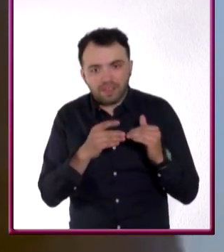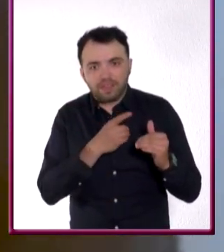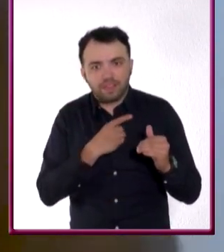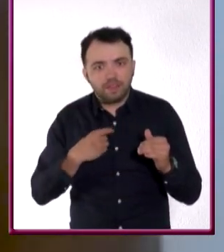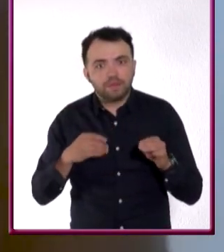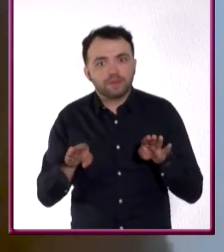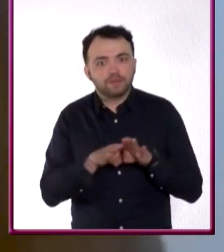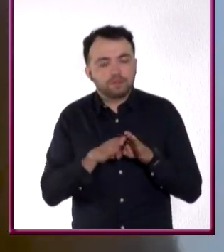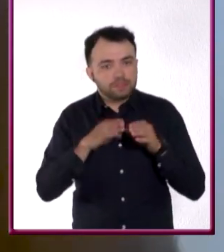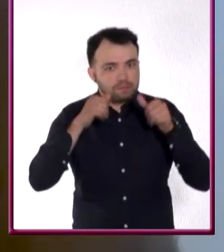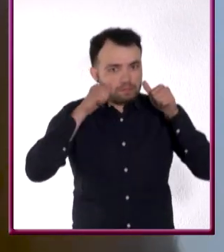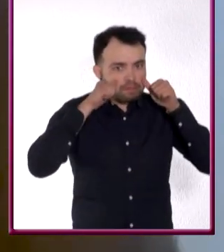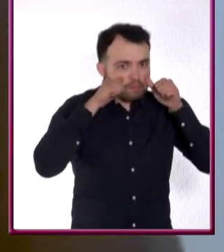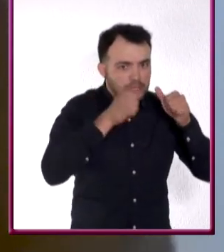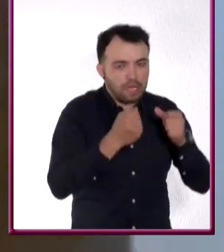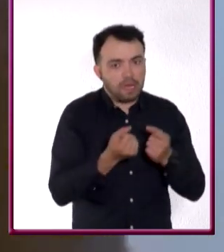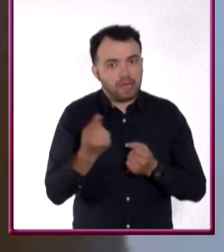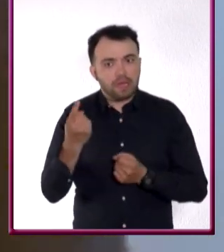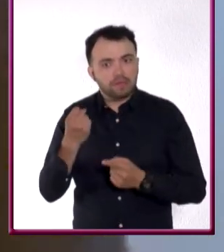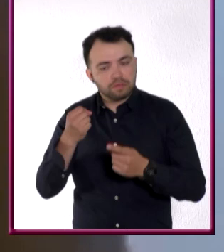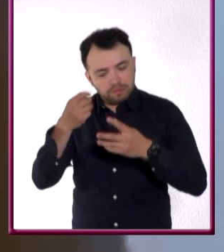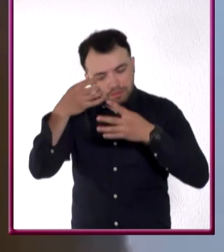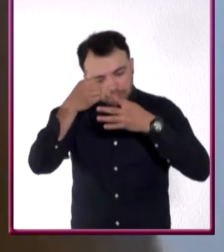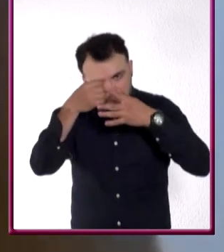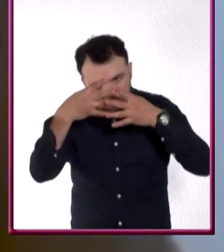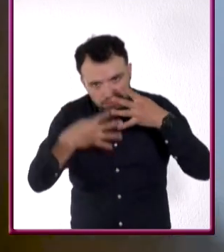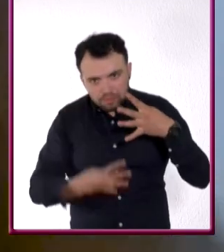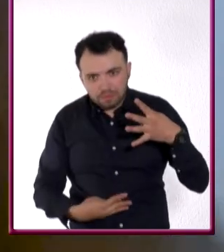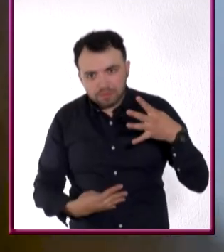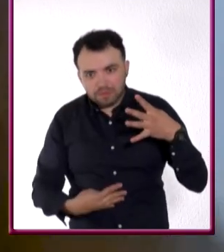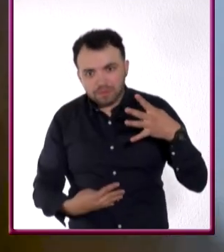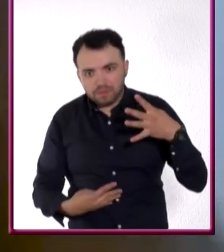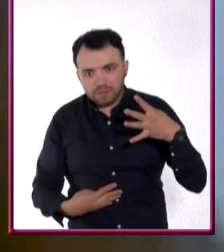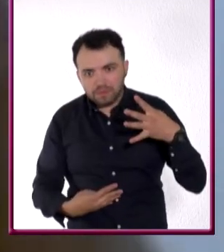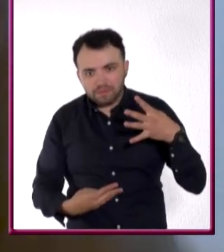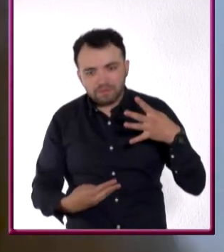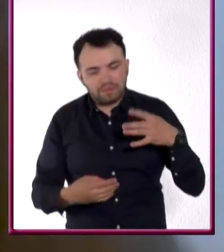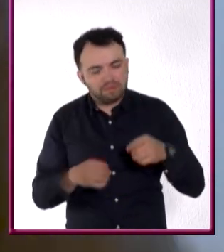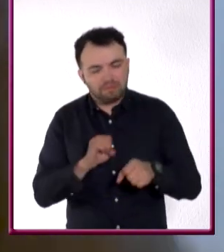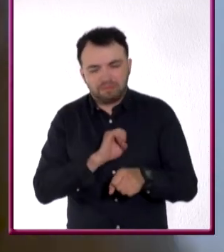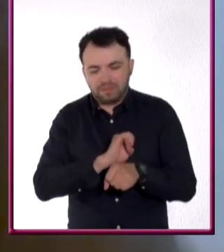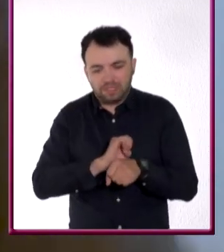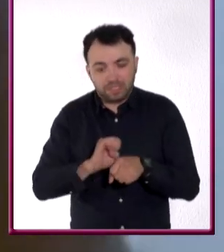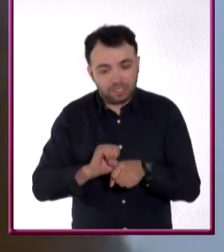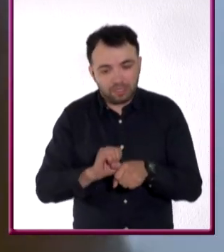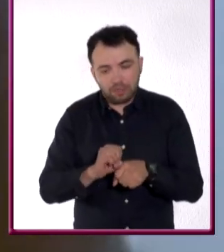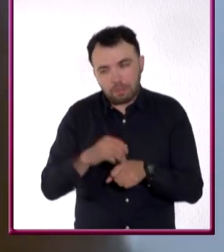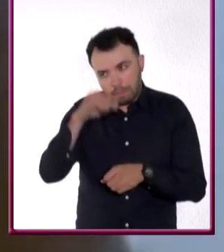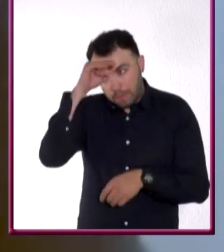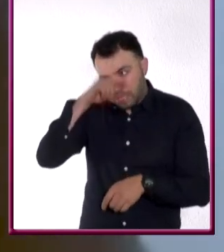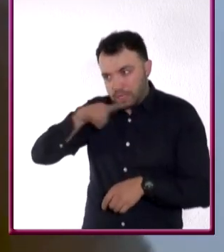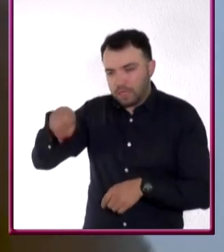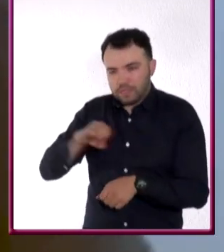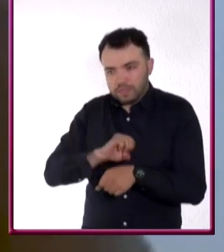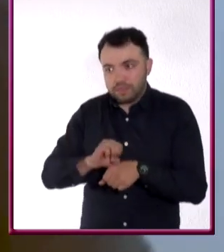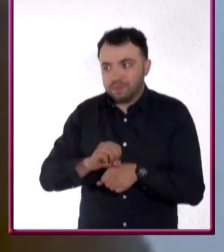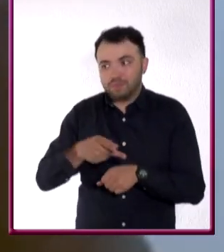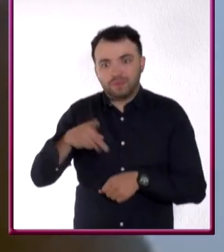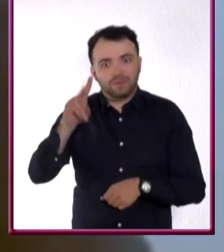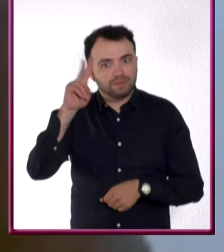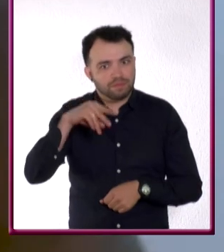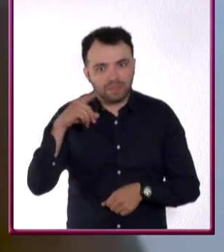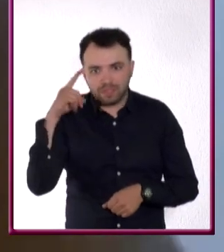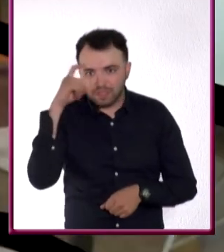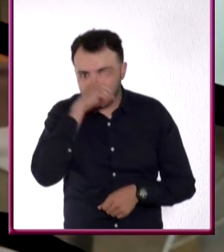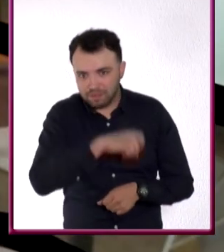algunos elementos que se dicen muy rápido, que son muy sencillos, pero que son bien difíciles, ¿no? Que es tomar en